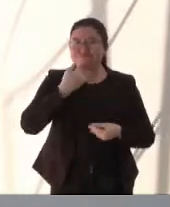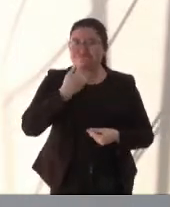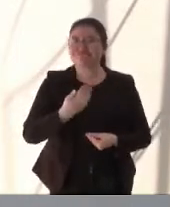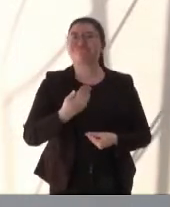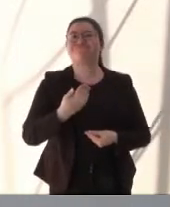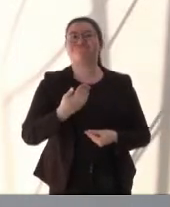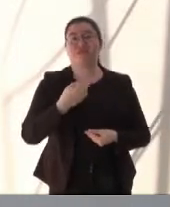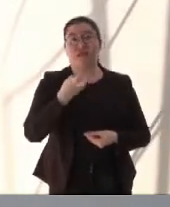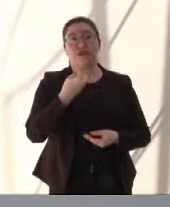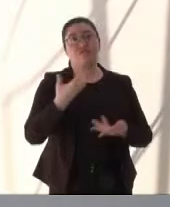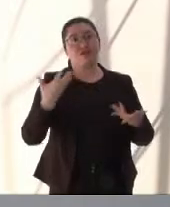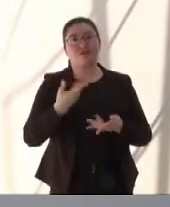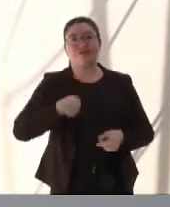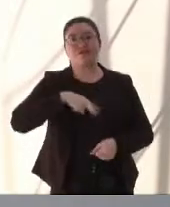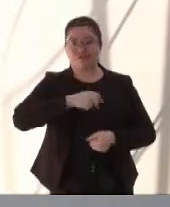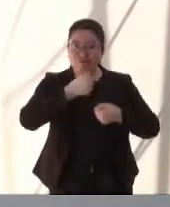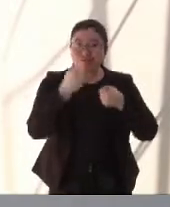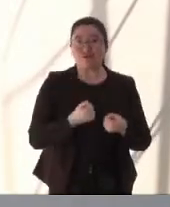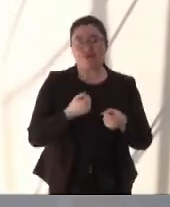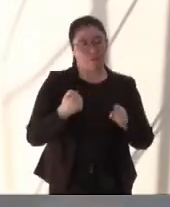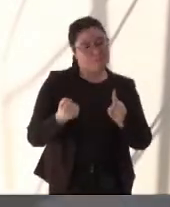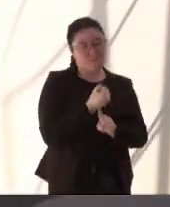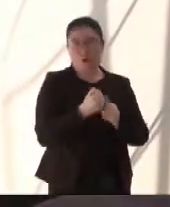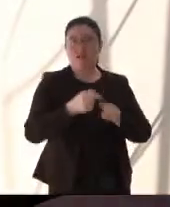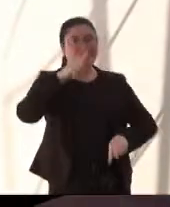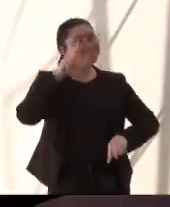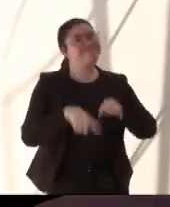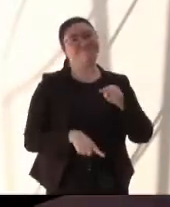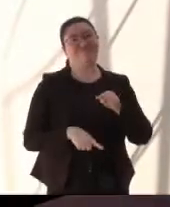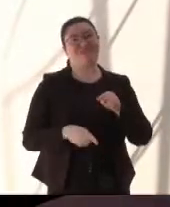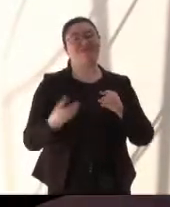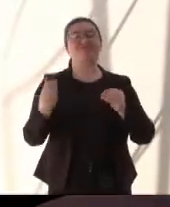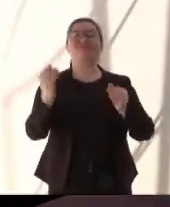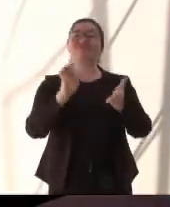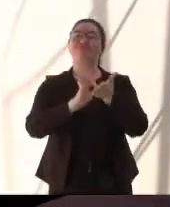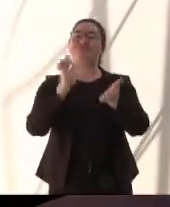objeto de ningún tipo de violencia. Muchísimas gracias.